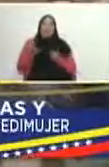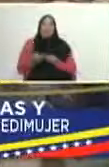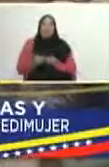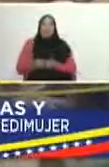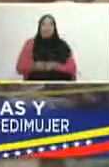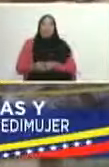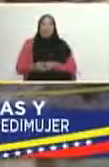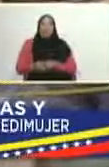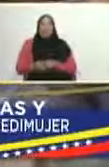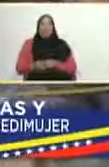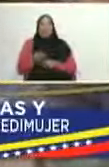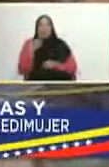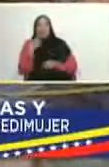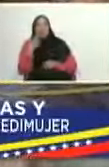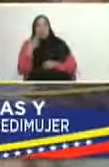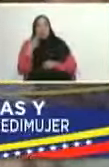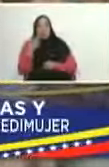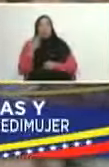madre patria,